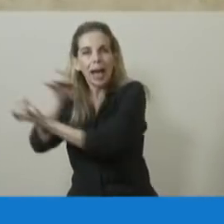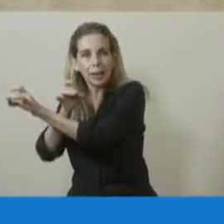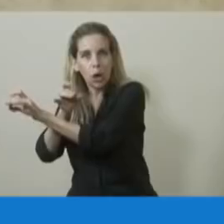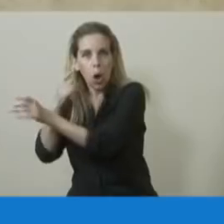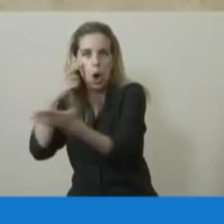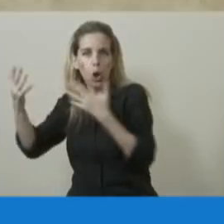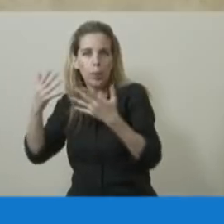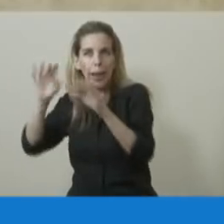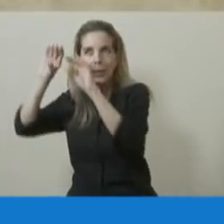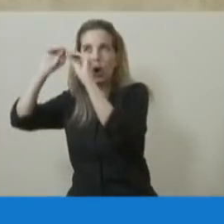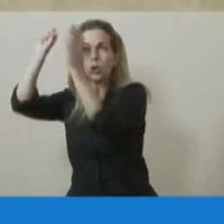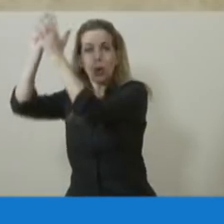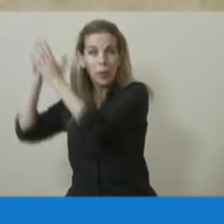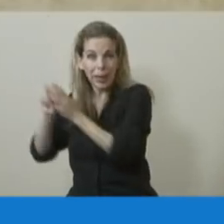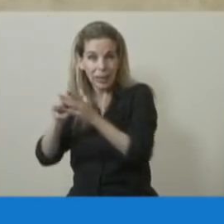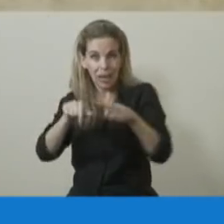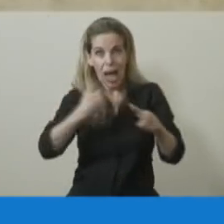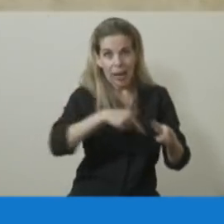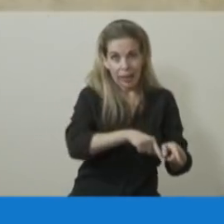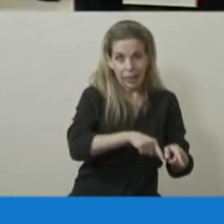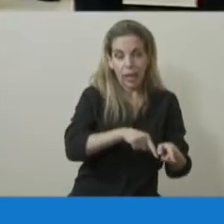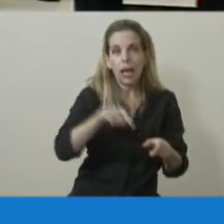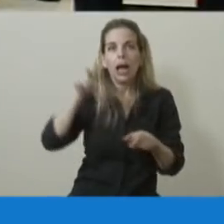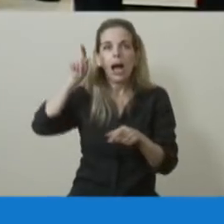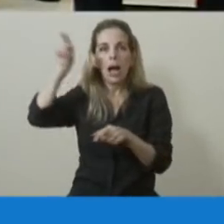ver cómo el virus ha matado a la economía.